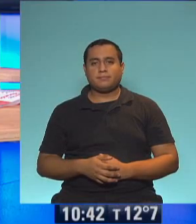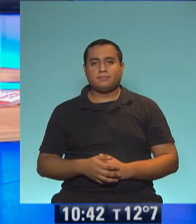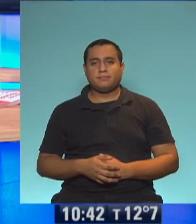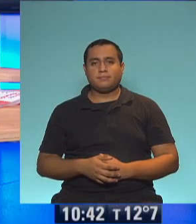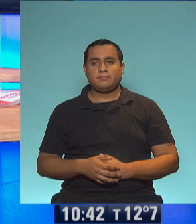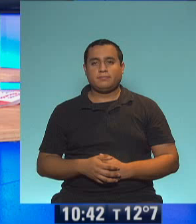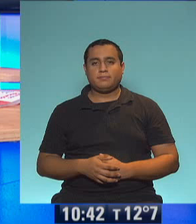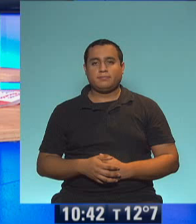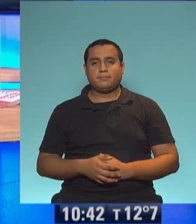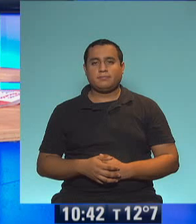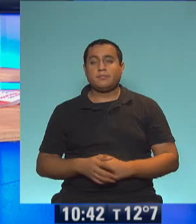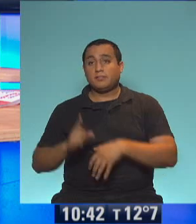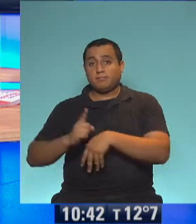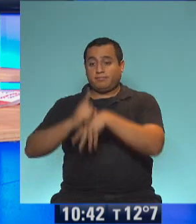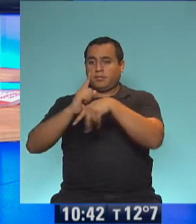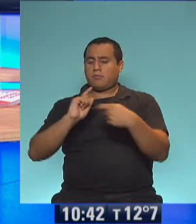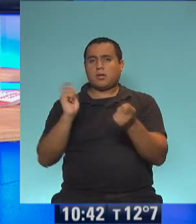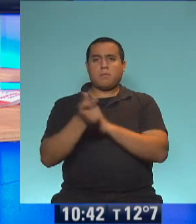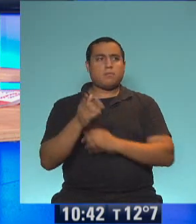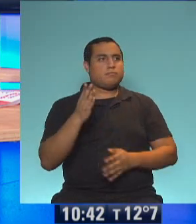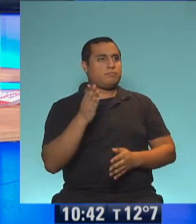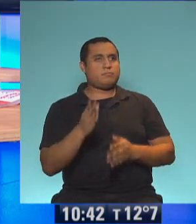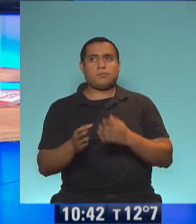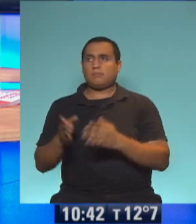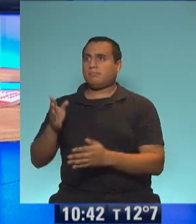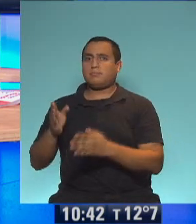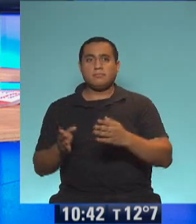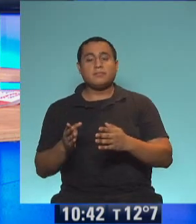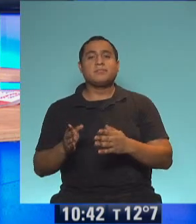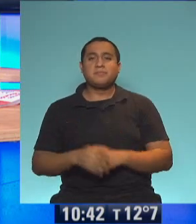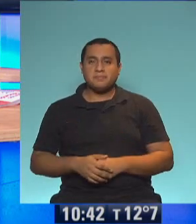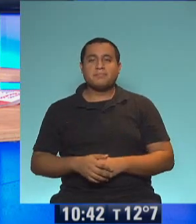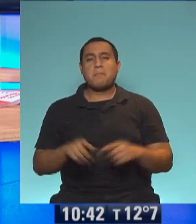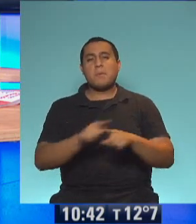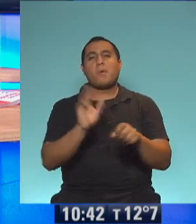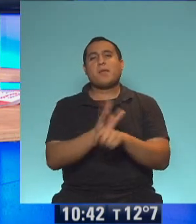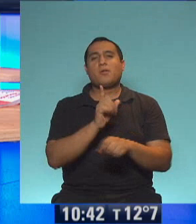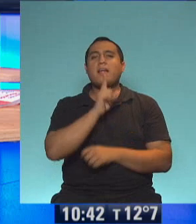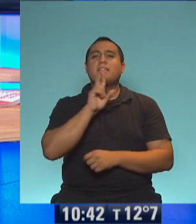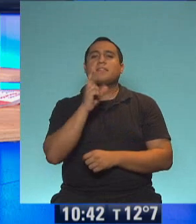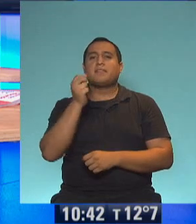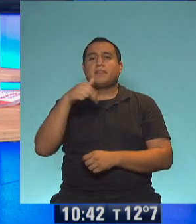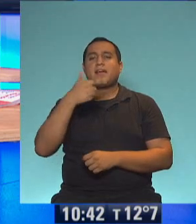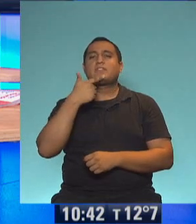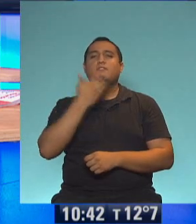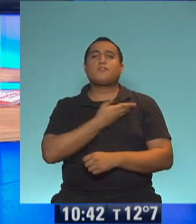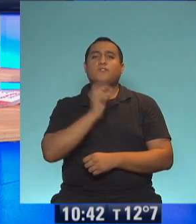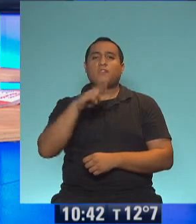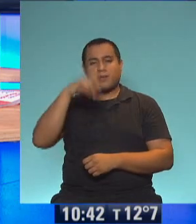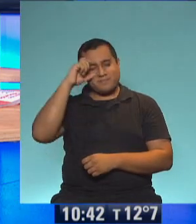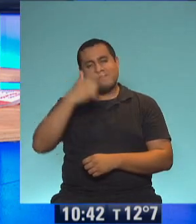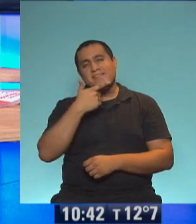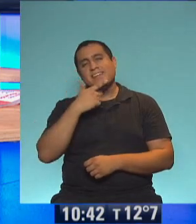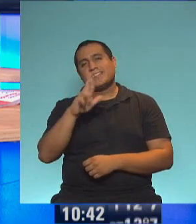puede transformar en un robot. ¡Ah! También. ¡Wow! Como un Transformer. Como claro. Massinger. Como Massinger. Ah,